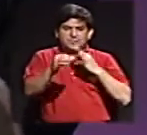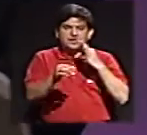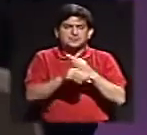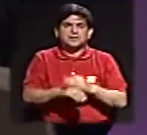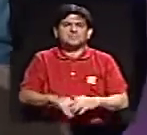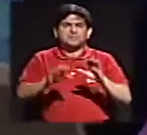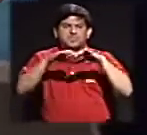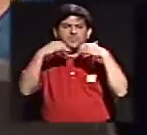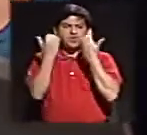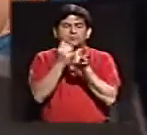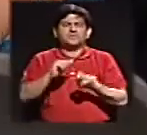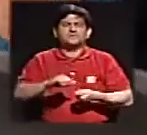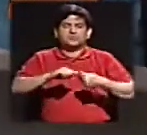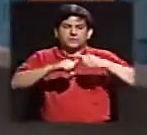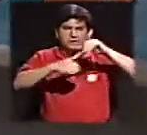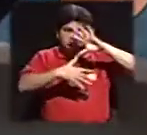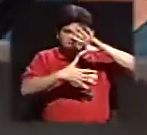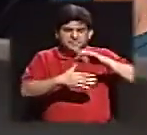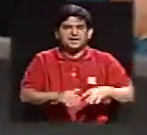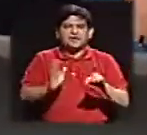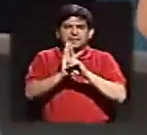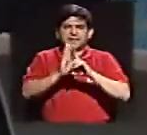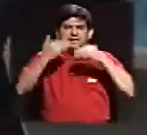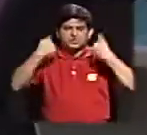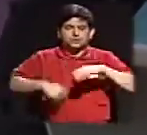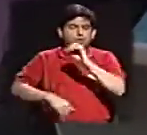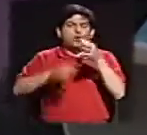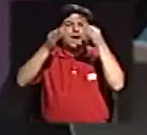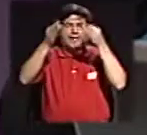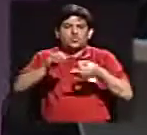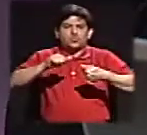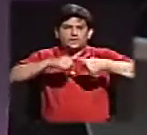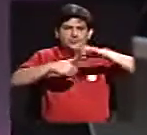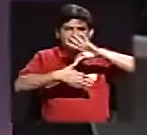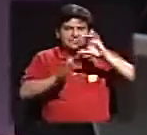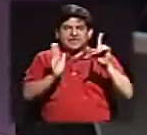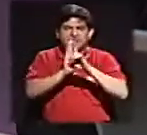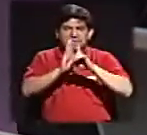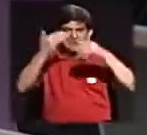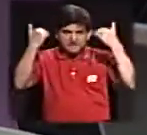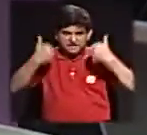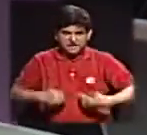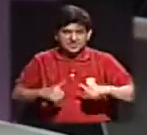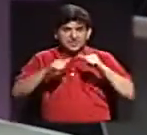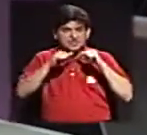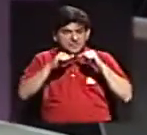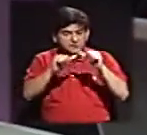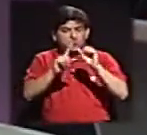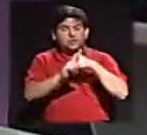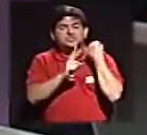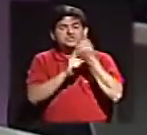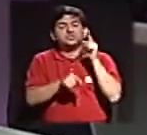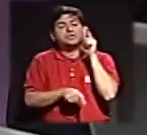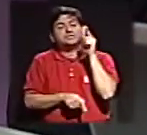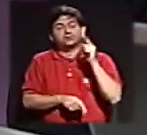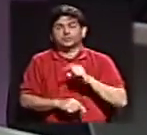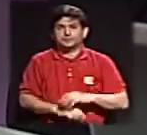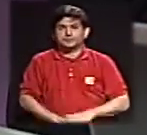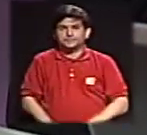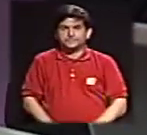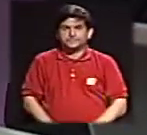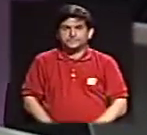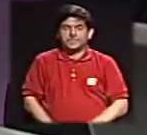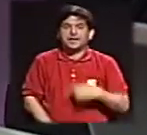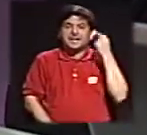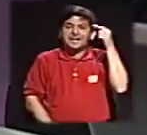Comisión Interamericana de Derechos Humanos o a la Corte Interamericana de Derechos Humanos, si es que continúa la situación allá,